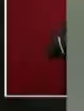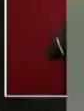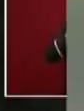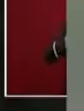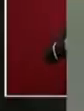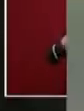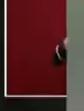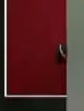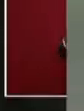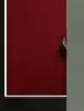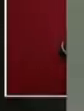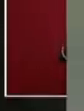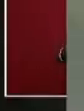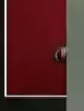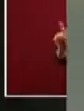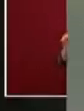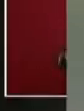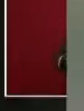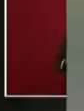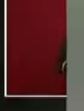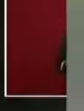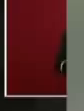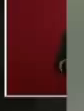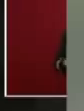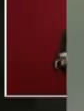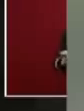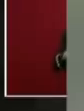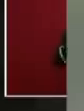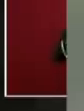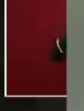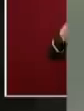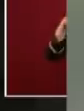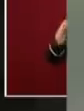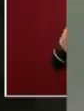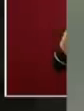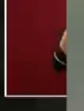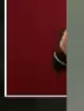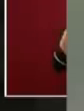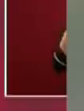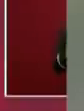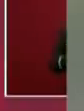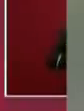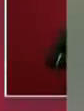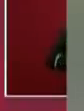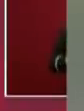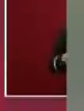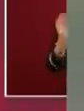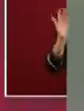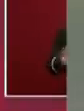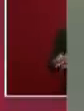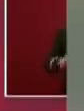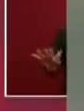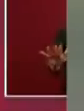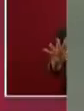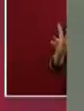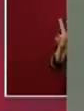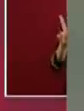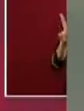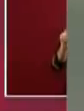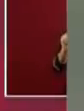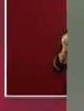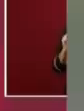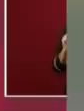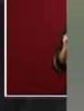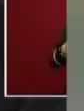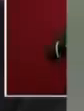que habíamos pactado con usted? Y aquí traigo nuevamente a los expertos, aquí traemos nuevamente a quienes han trabajado en esto,